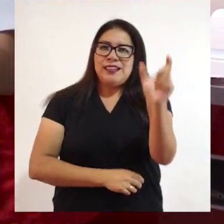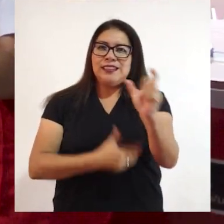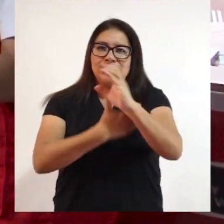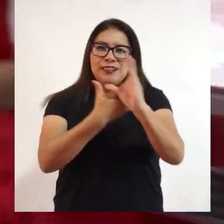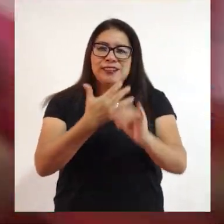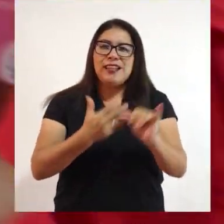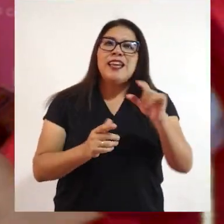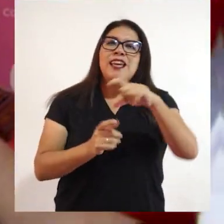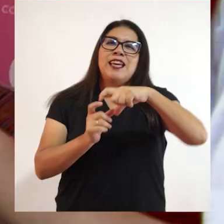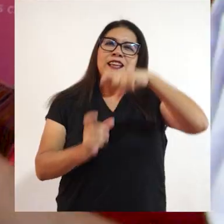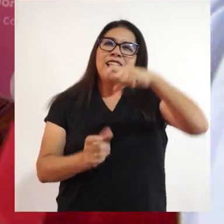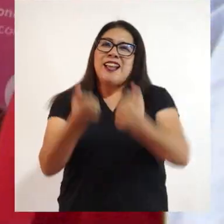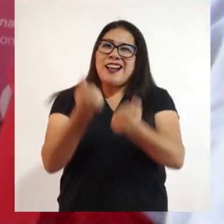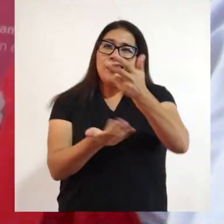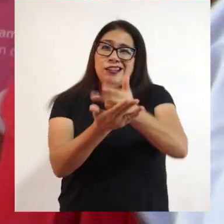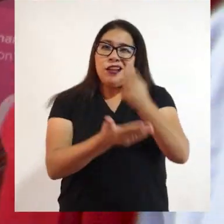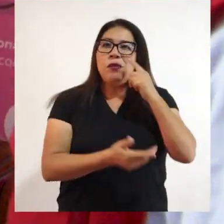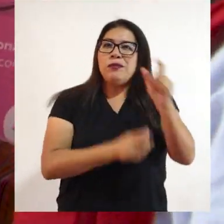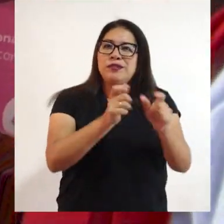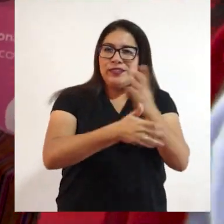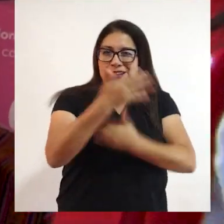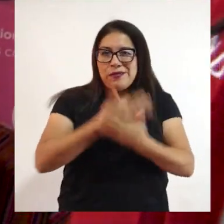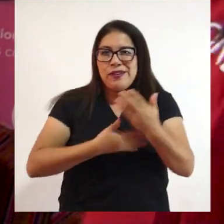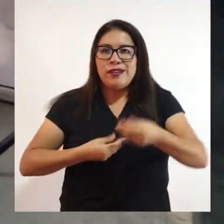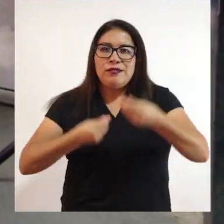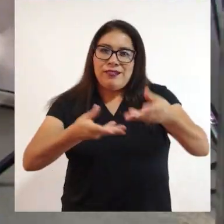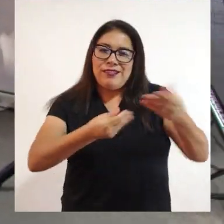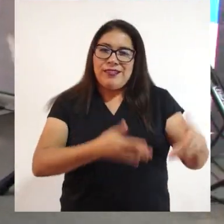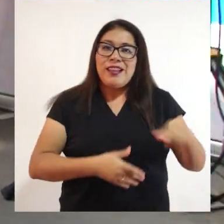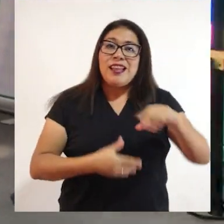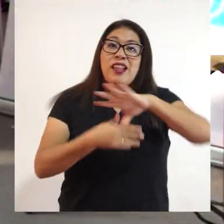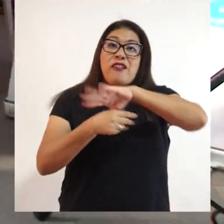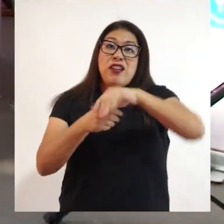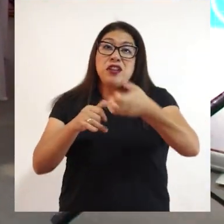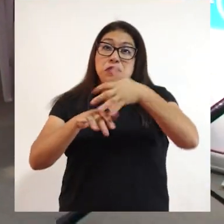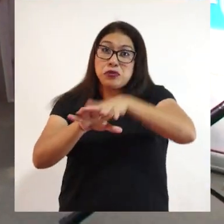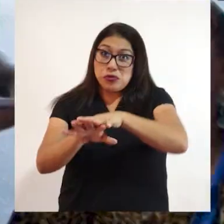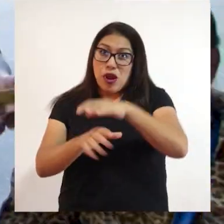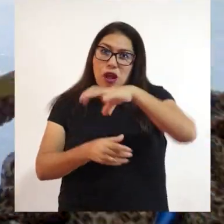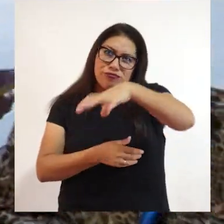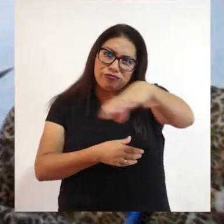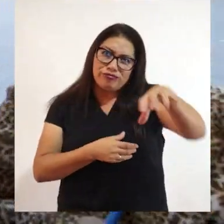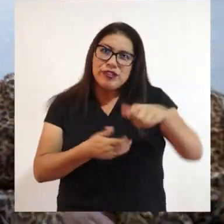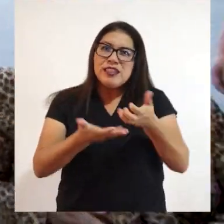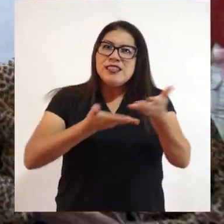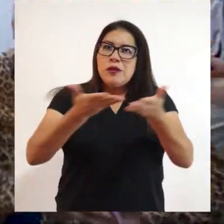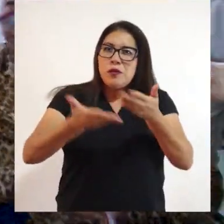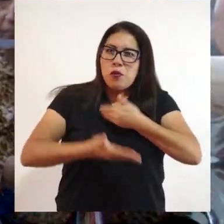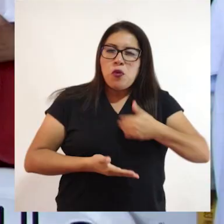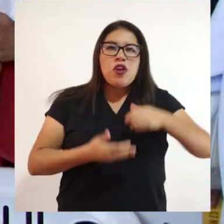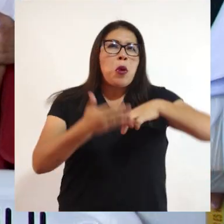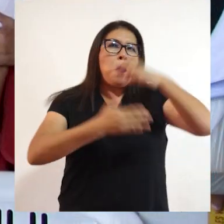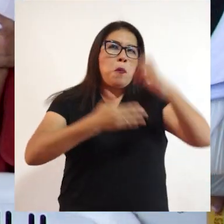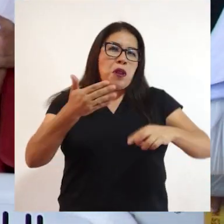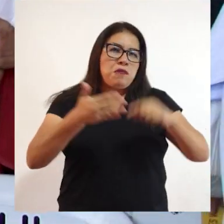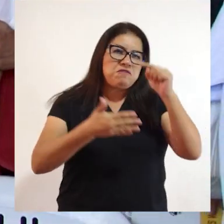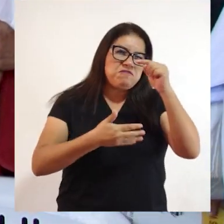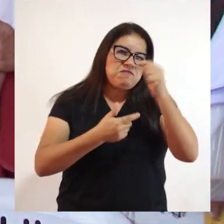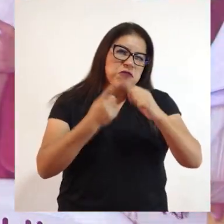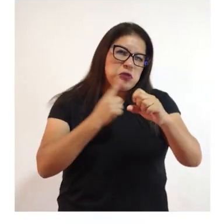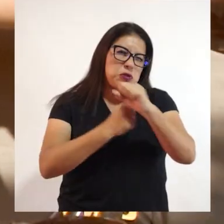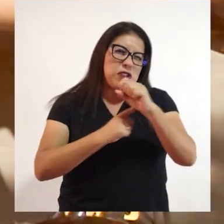del CONADIS y distintivos vehiculares a personas con discapacidad durante la Feria Inclusiva de Servicios Públicos y Programas